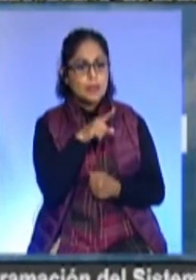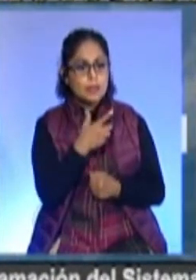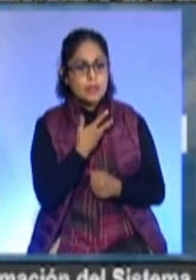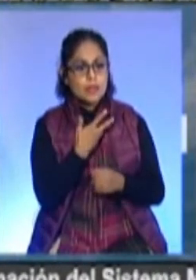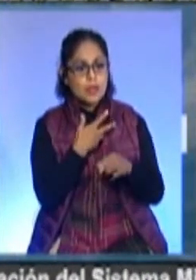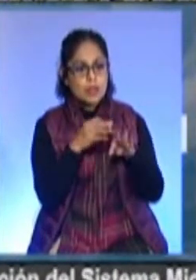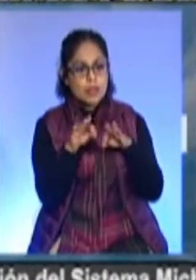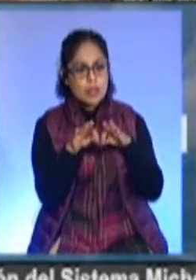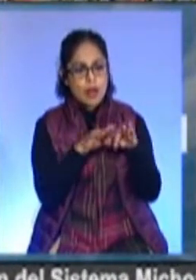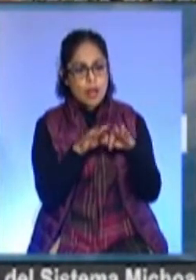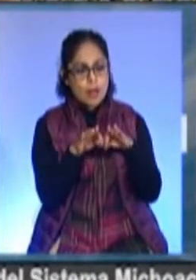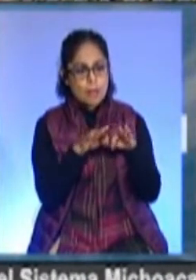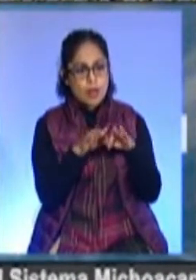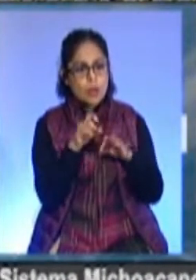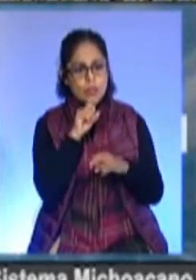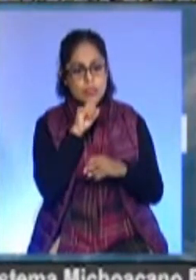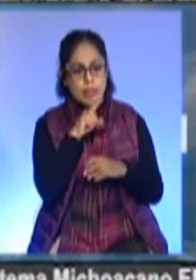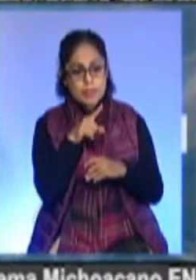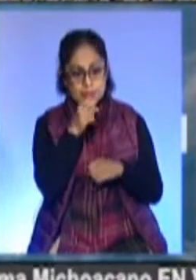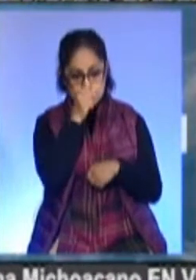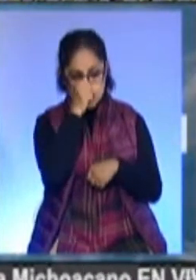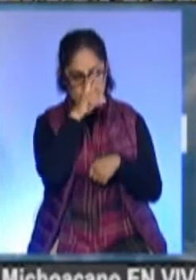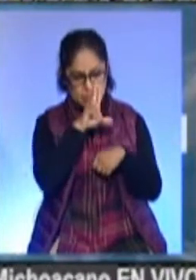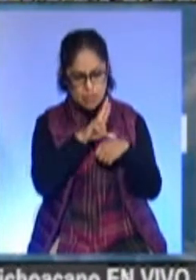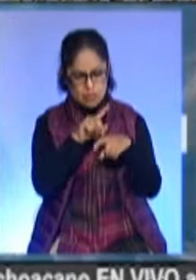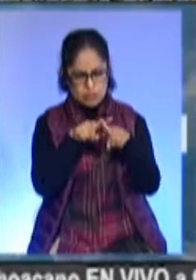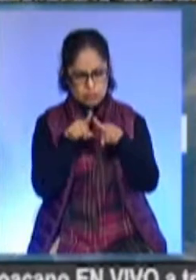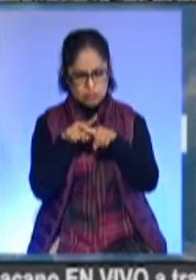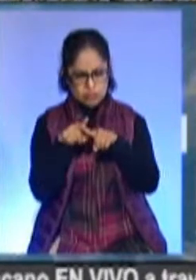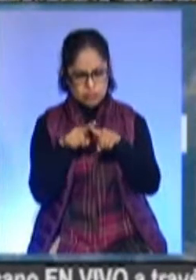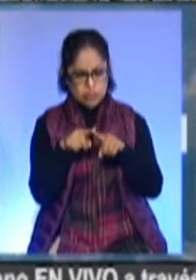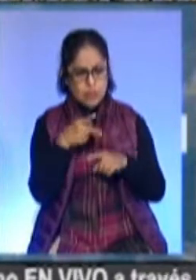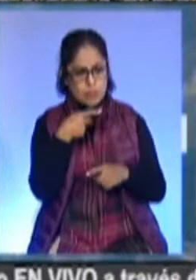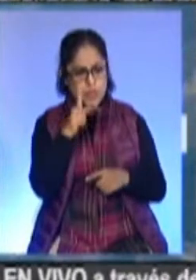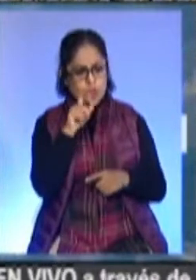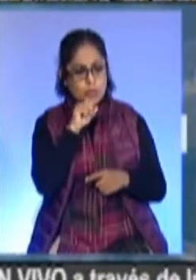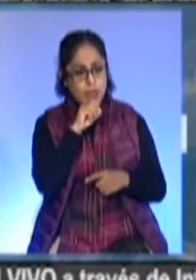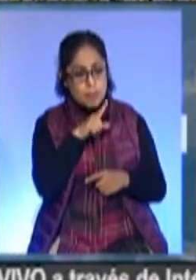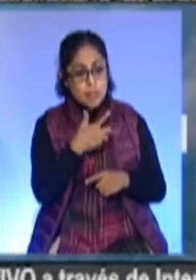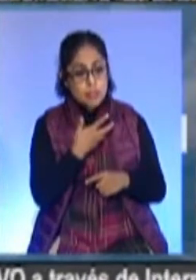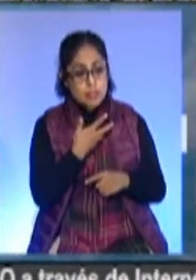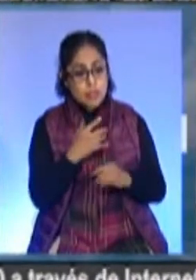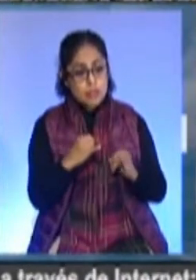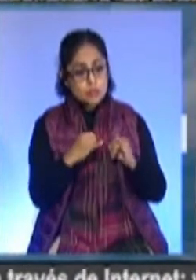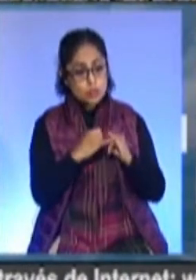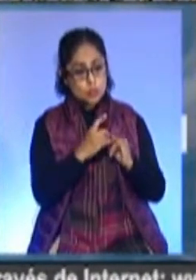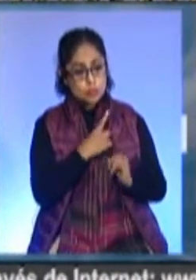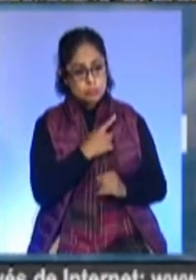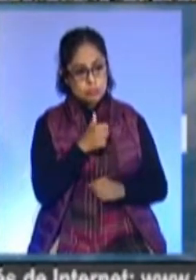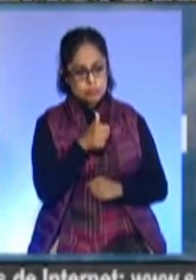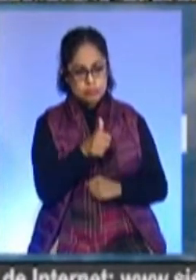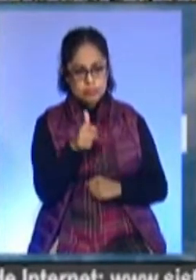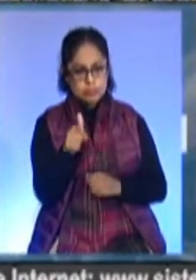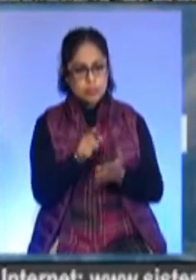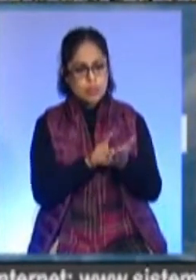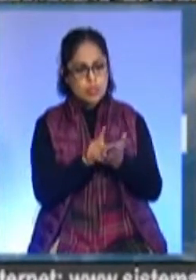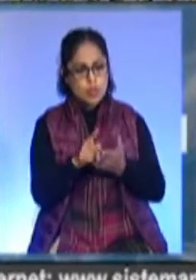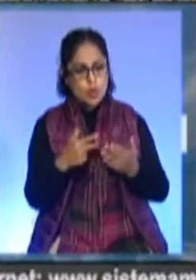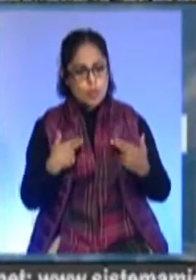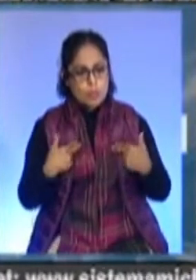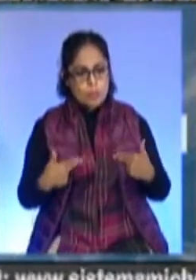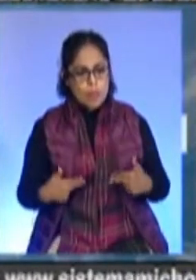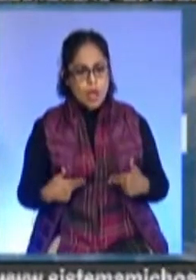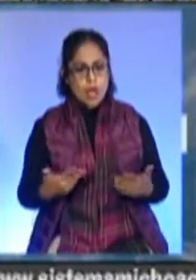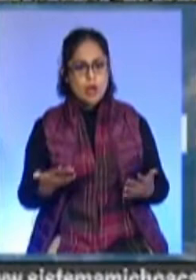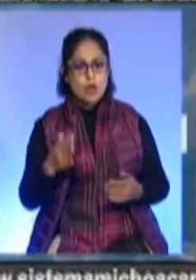y la organización con las demás secretarías, pero además tenemos organismos autónomos, tenemos una universidad, tenemos derechos humanos, la fiscalía,